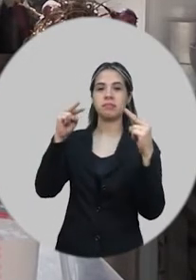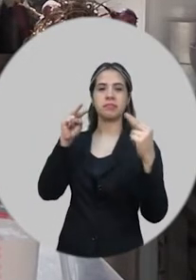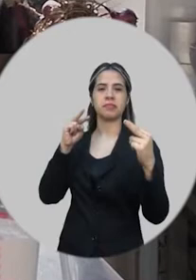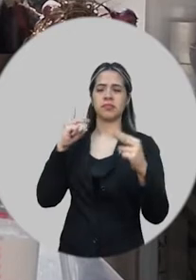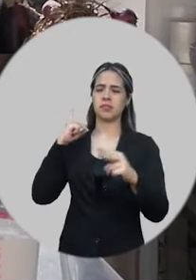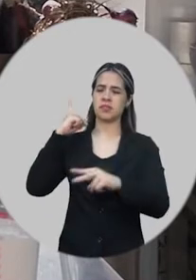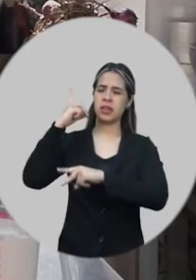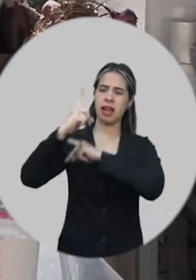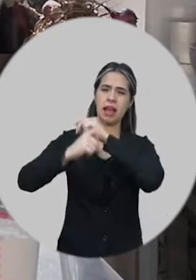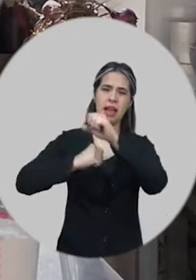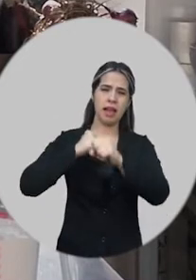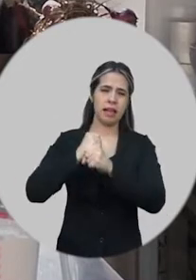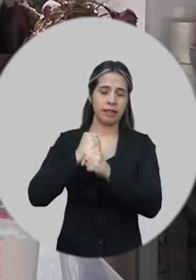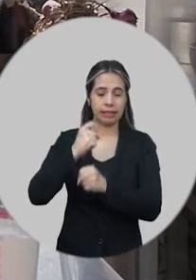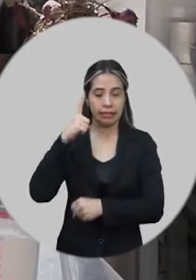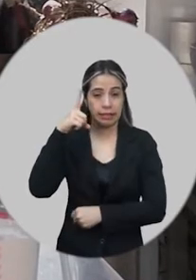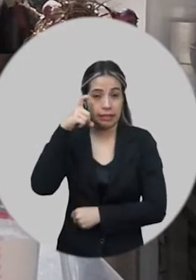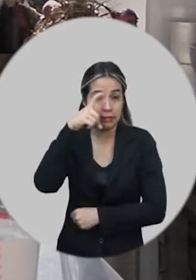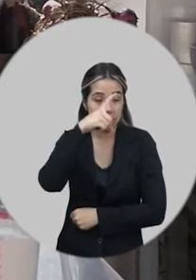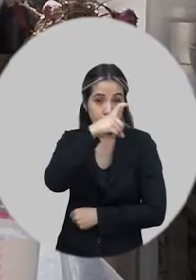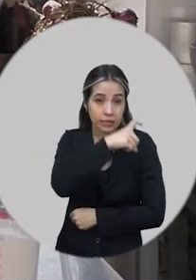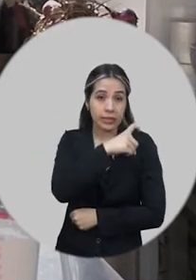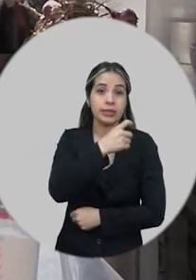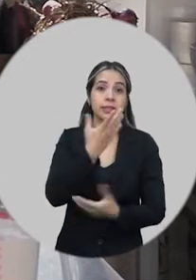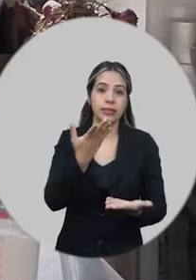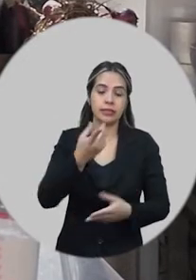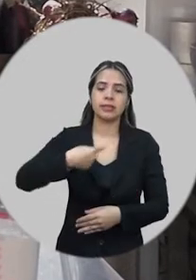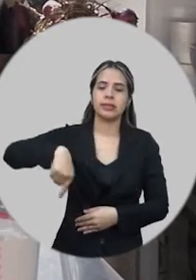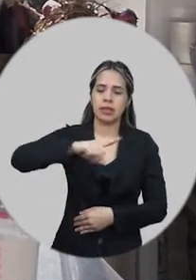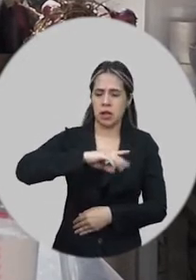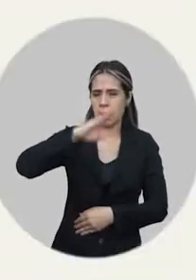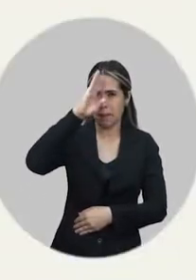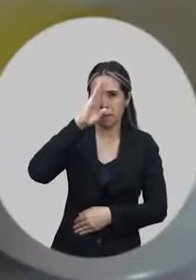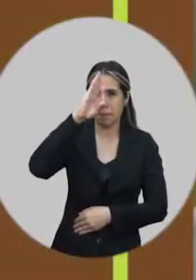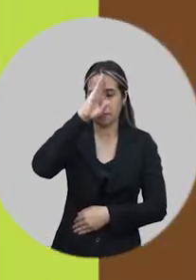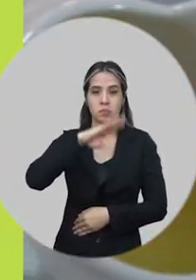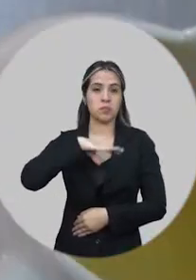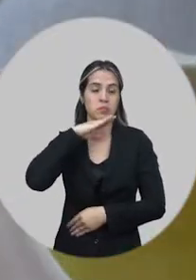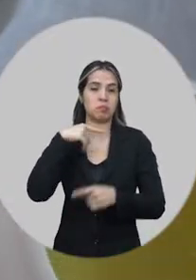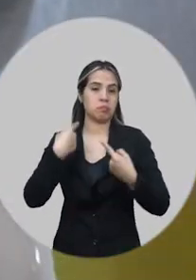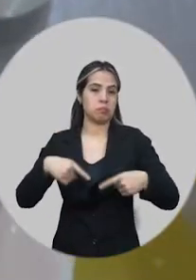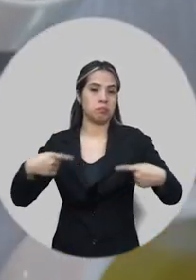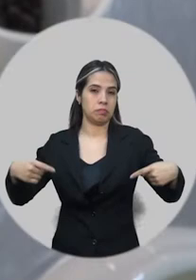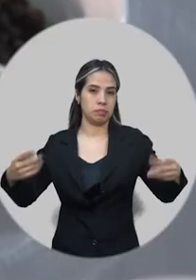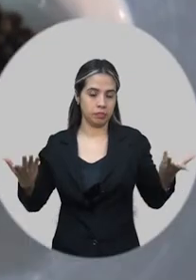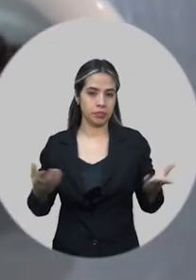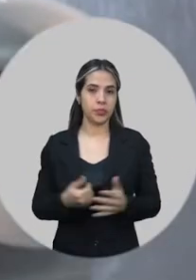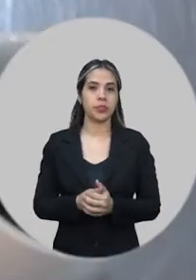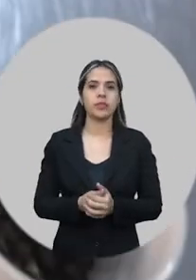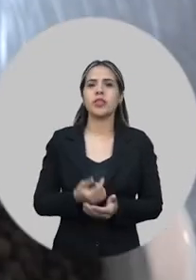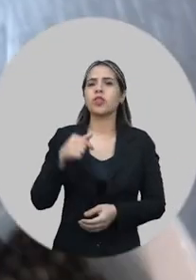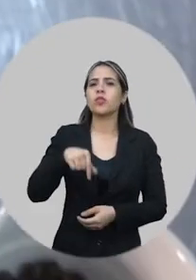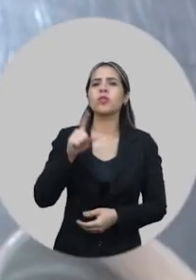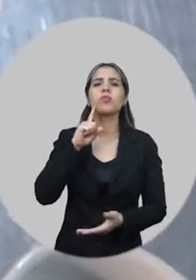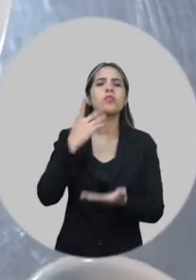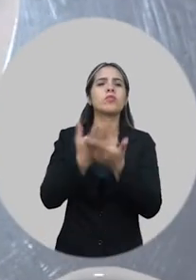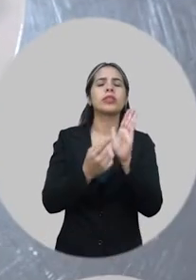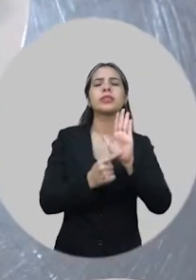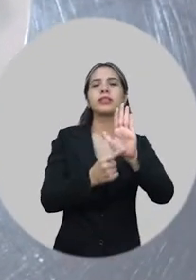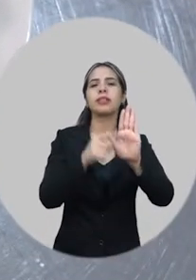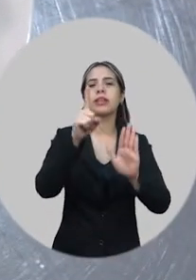año difícil, pero donde realmente también aprendimos muchas cosas. Hoy quiero compartir con ustedes una comida